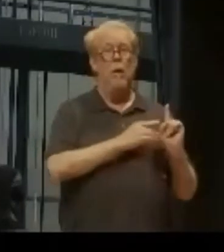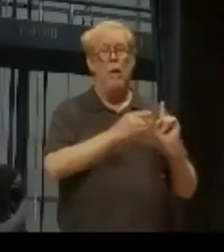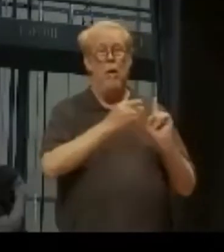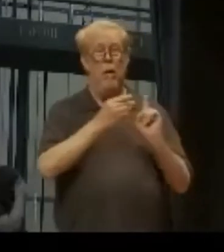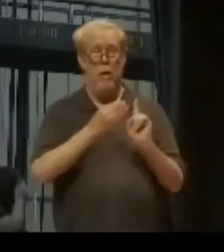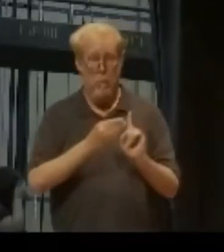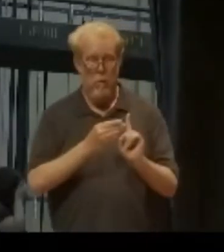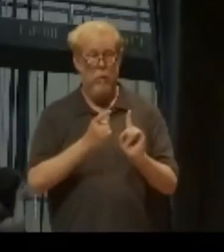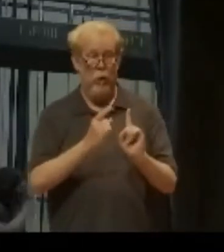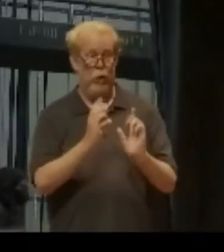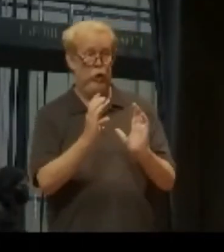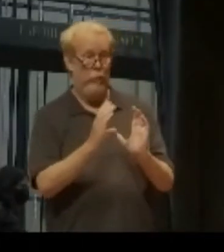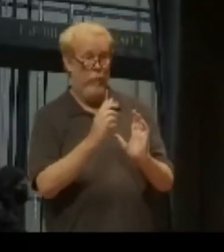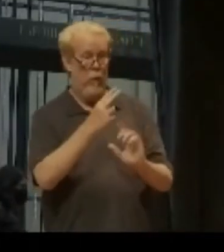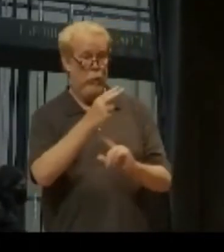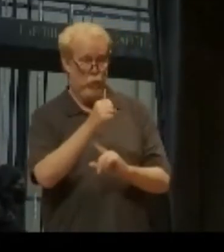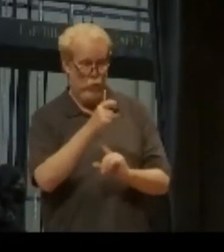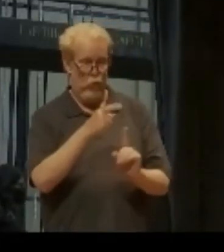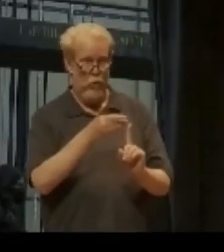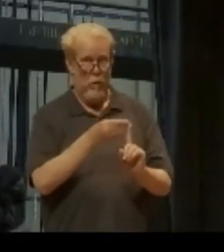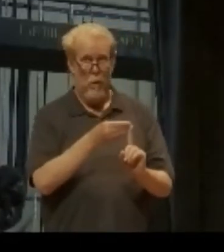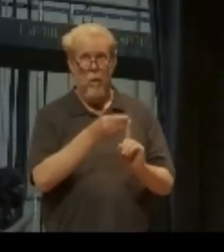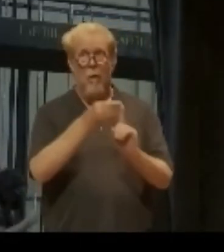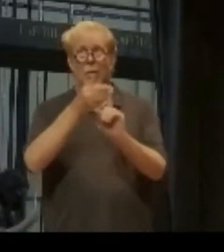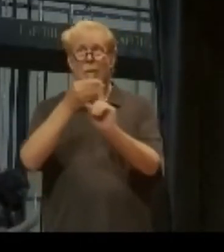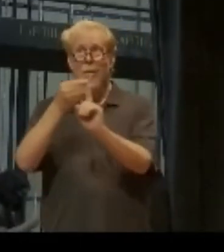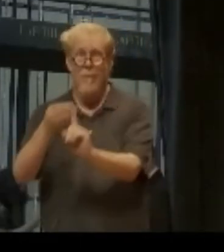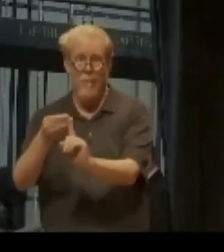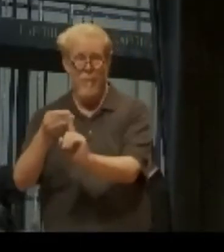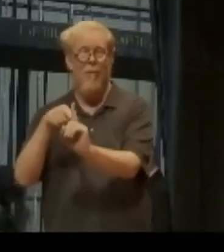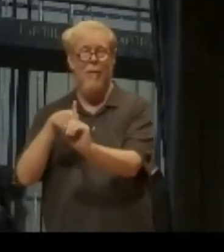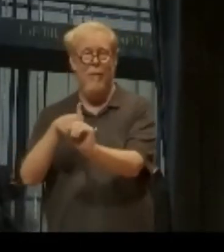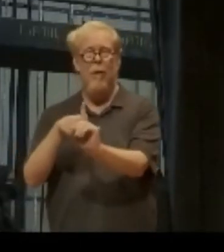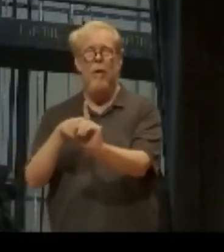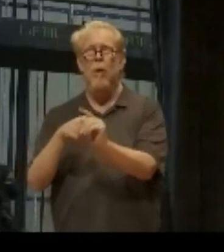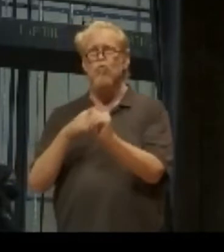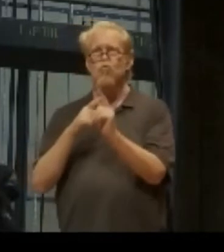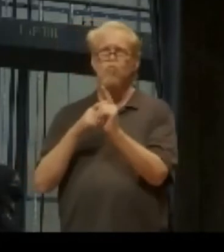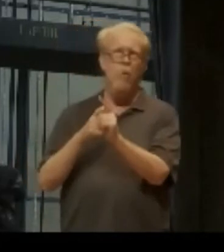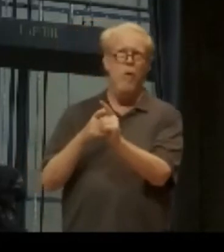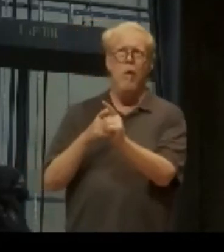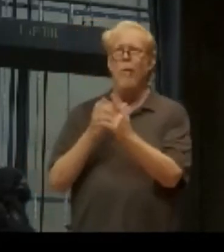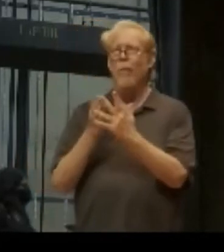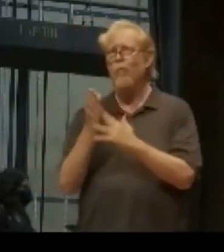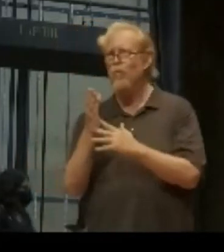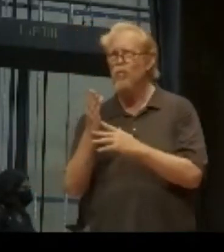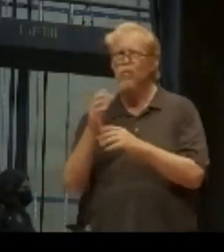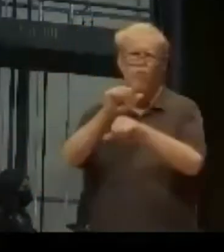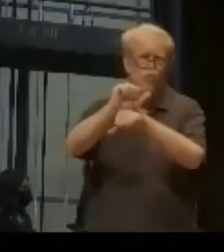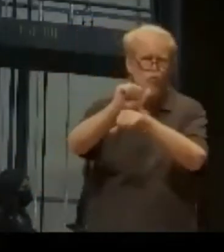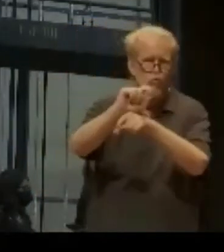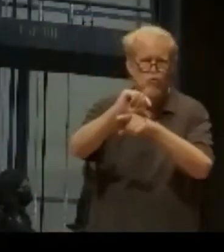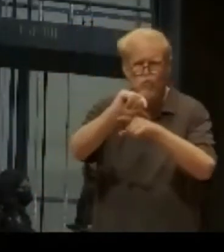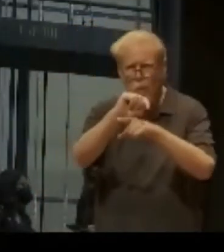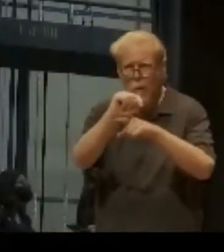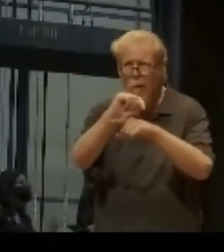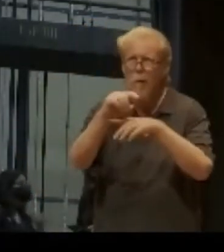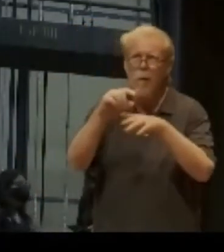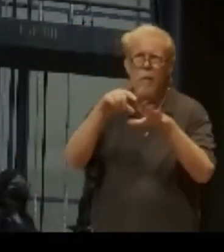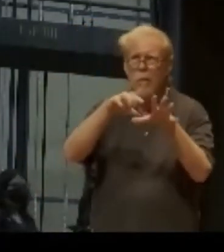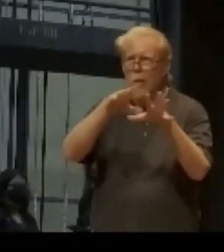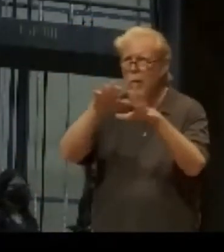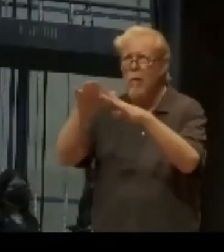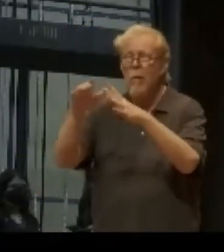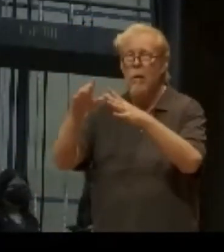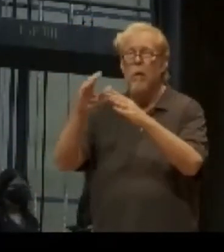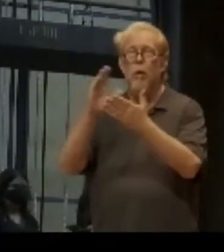los estudiantes, les damos un certificado a nivel de bachillerato, toman ese certificado y pasan a algún área o a